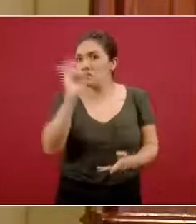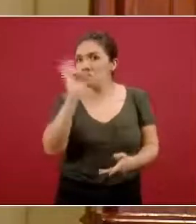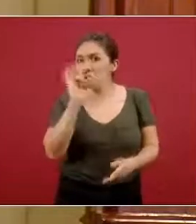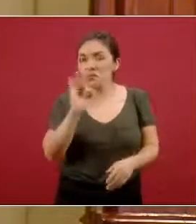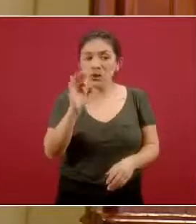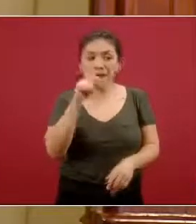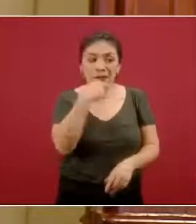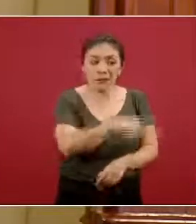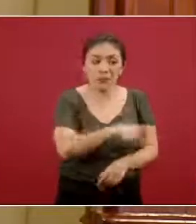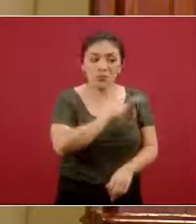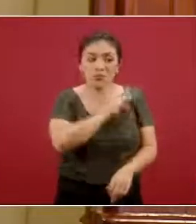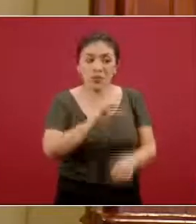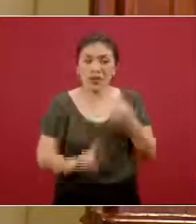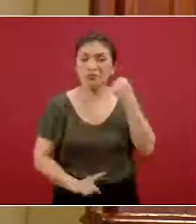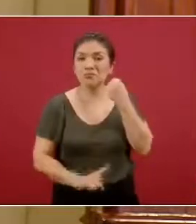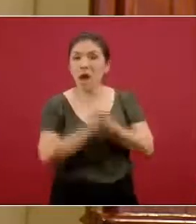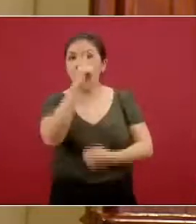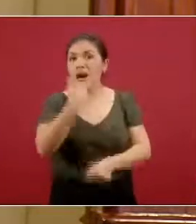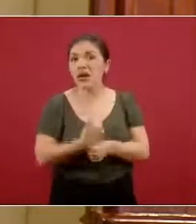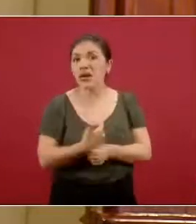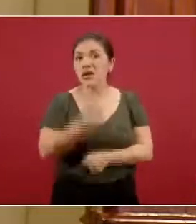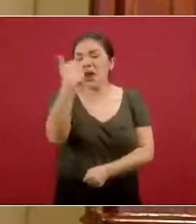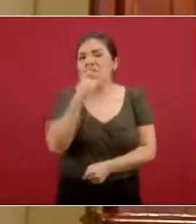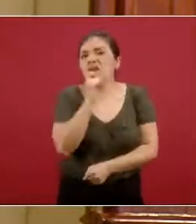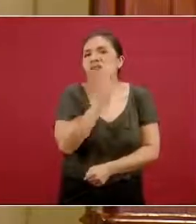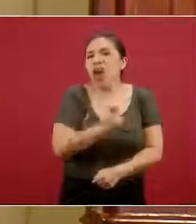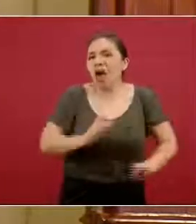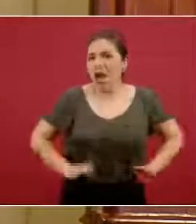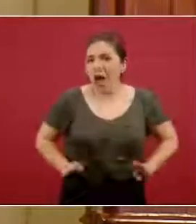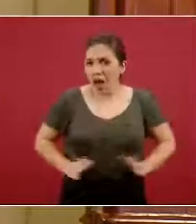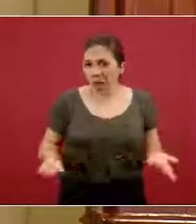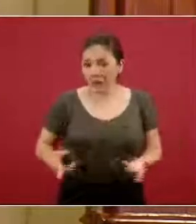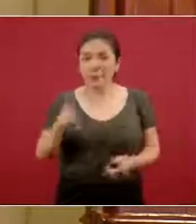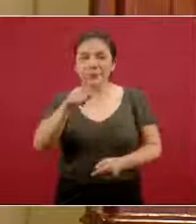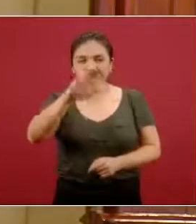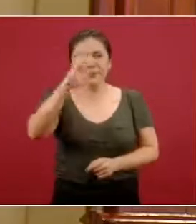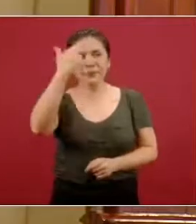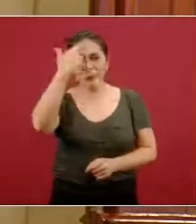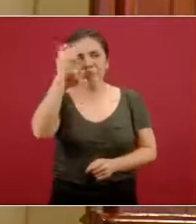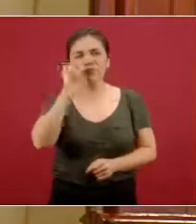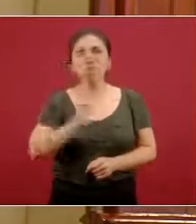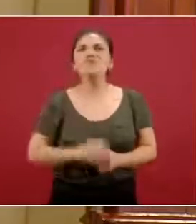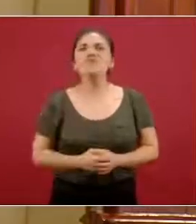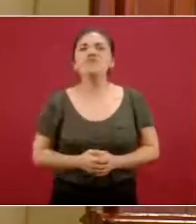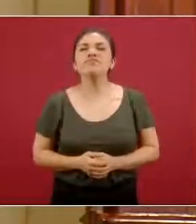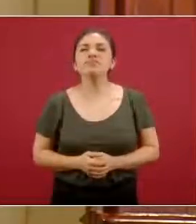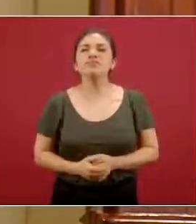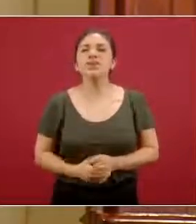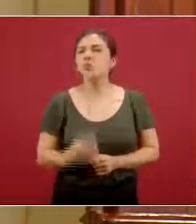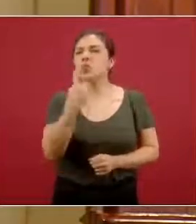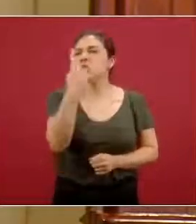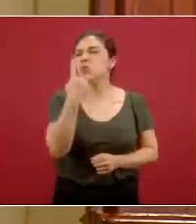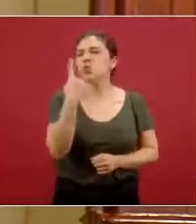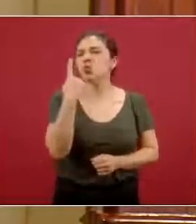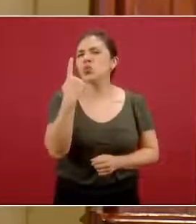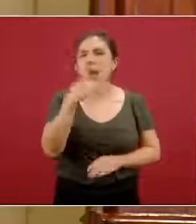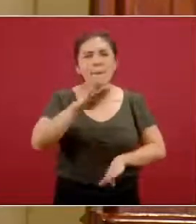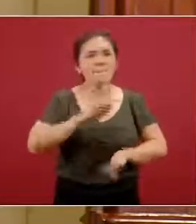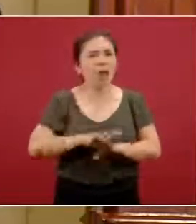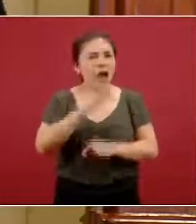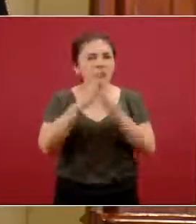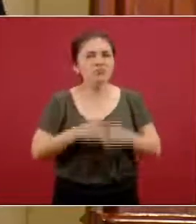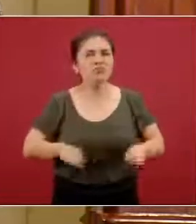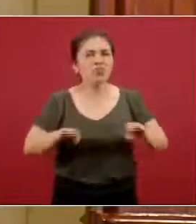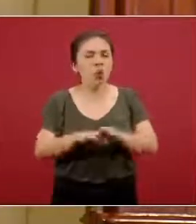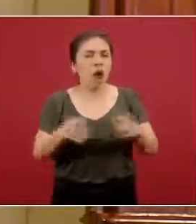determinado la afectación real que este grupo está teniendo. Si ustedes recuerdan, una de las principales acciones de